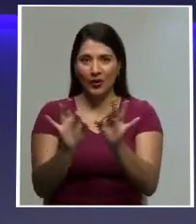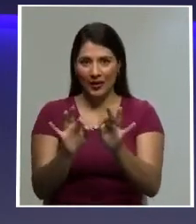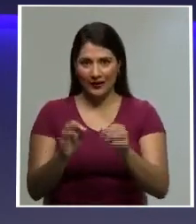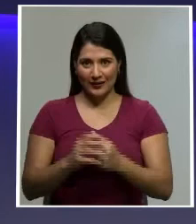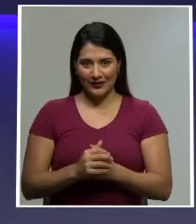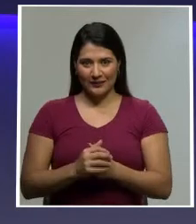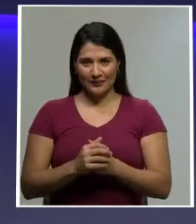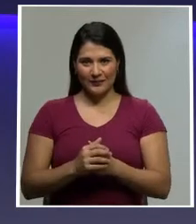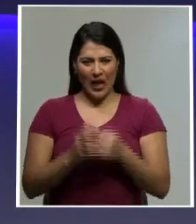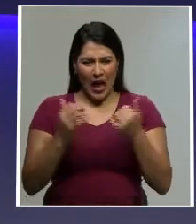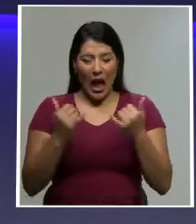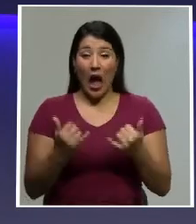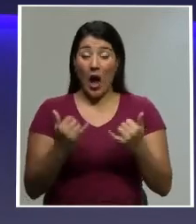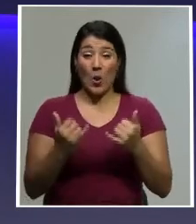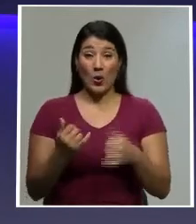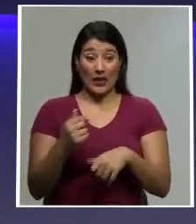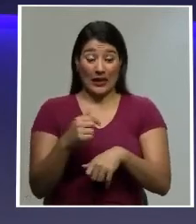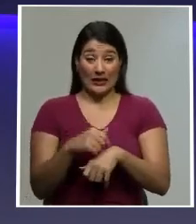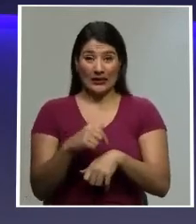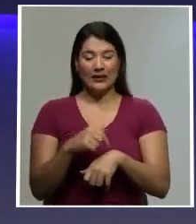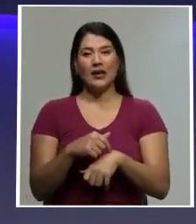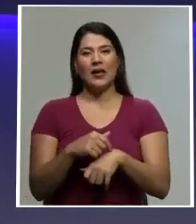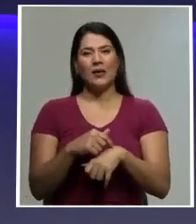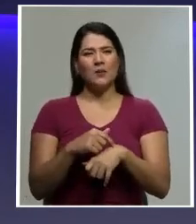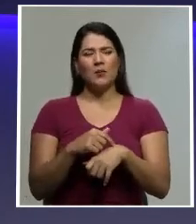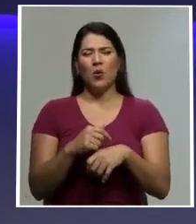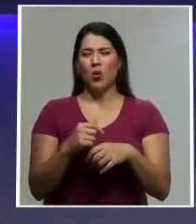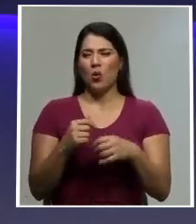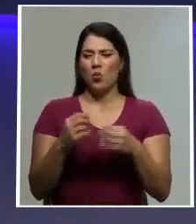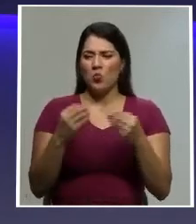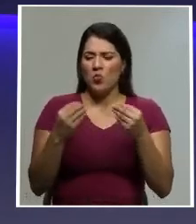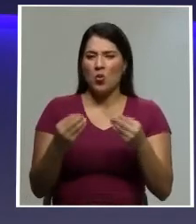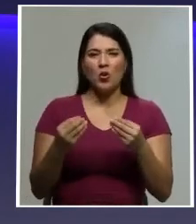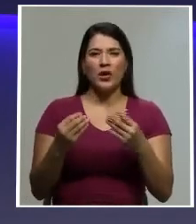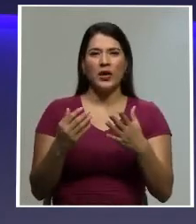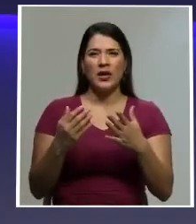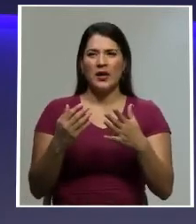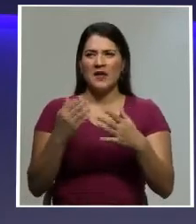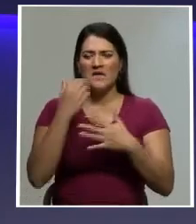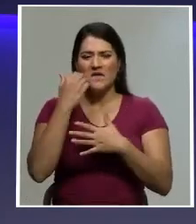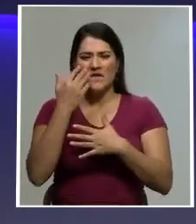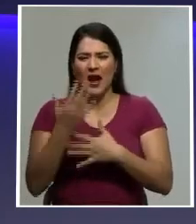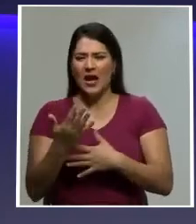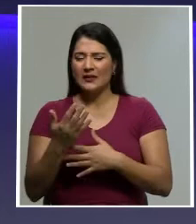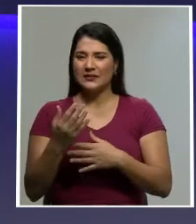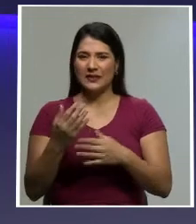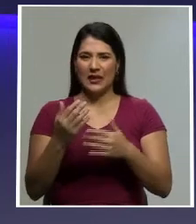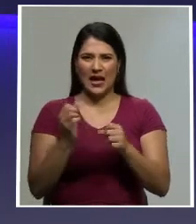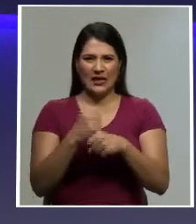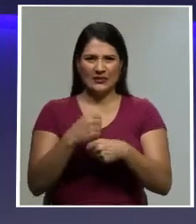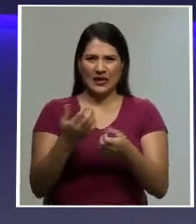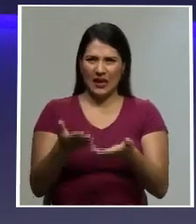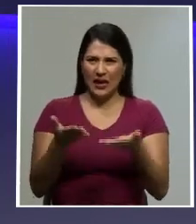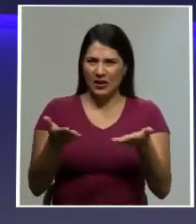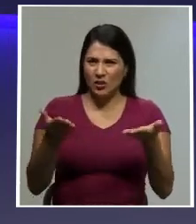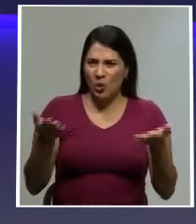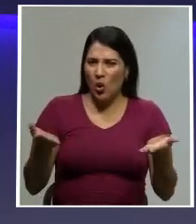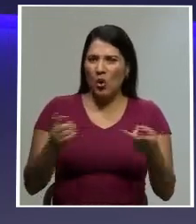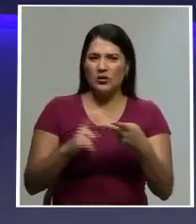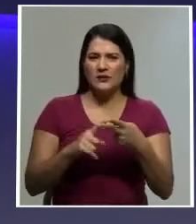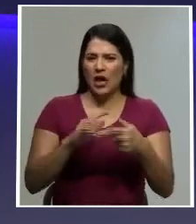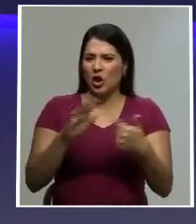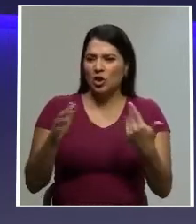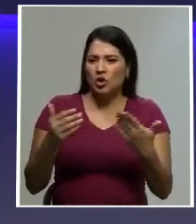En estos tiempos contemporáneos tan aplicados, tan prácticos, donde todo tiene una estrategia,